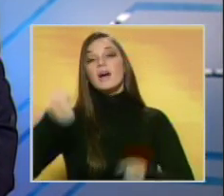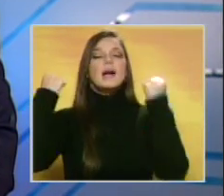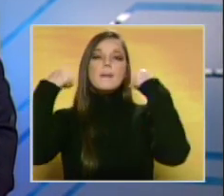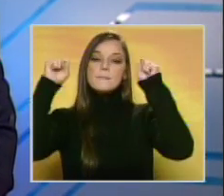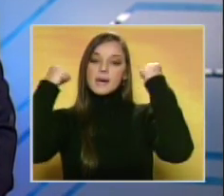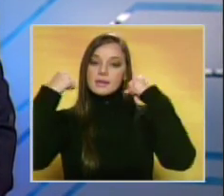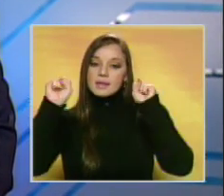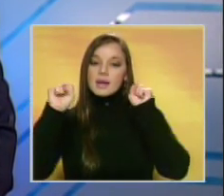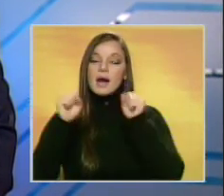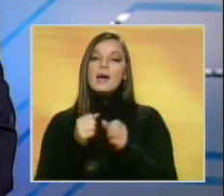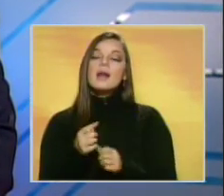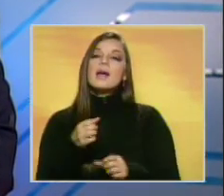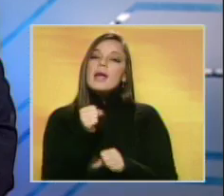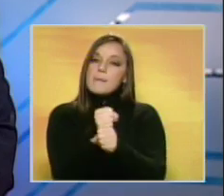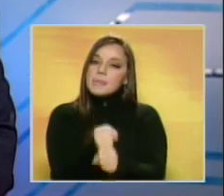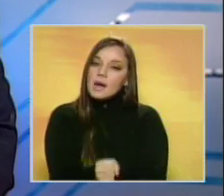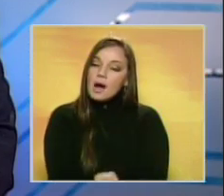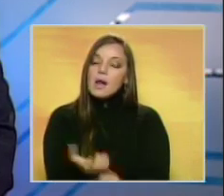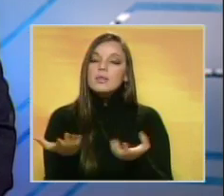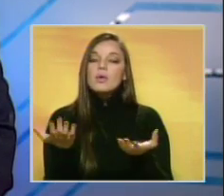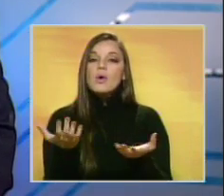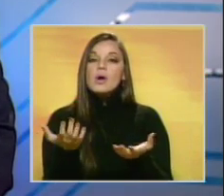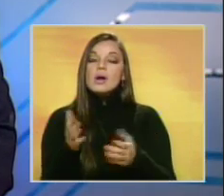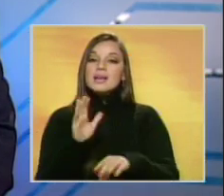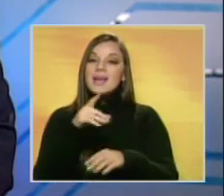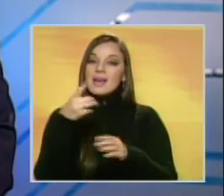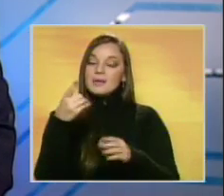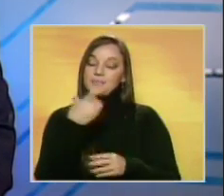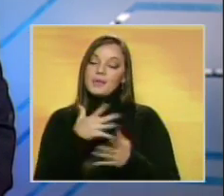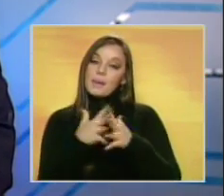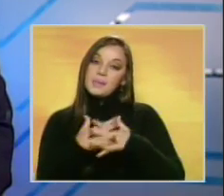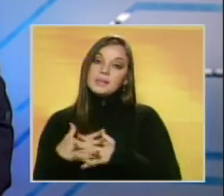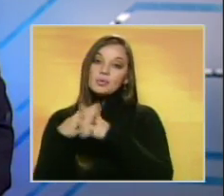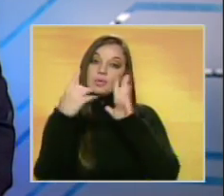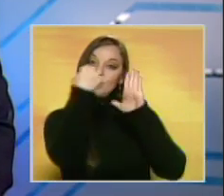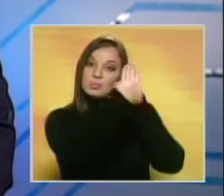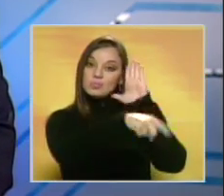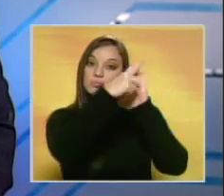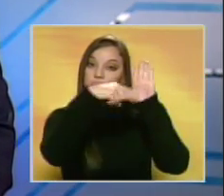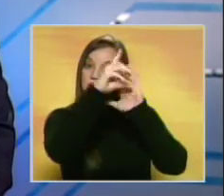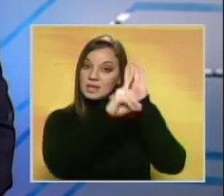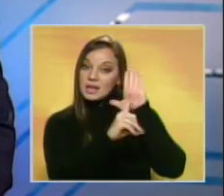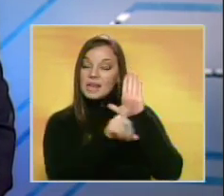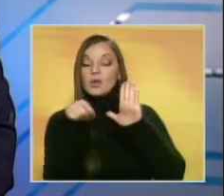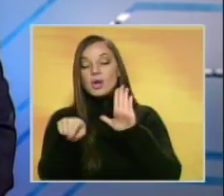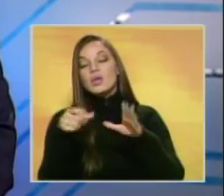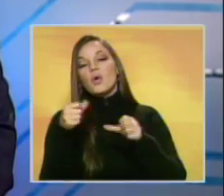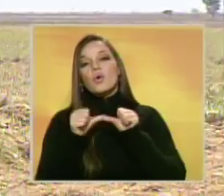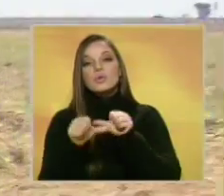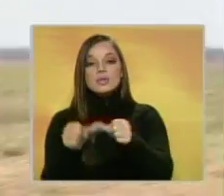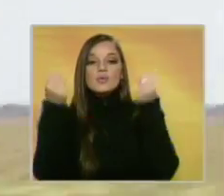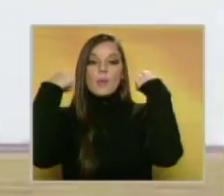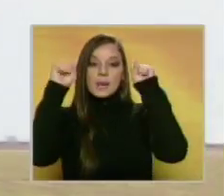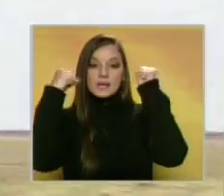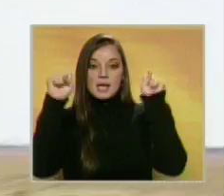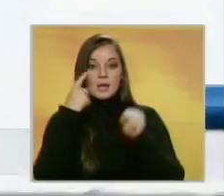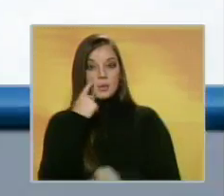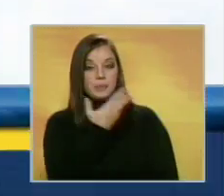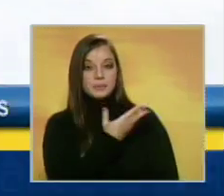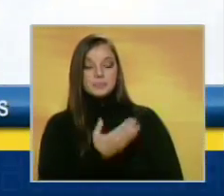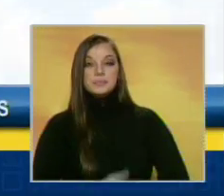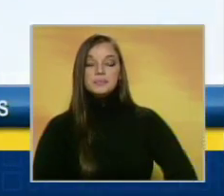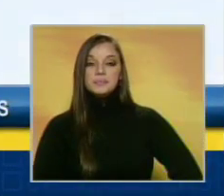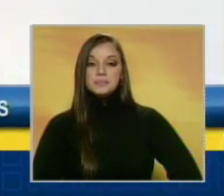sea derogado el decreto contra Venezuela. Milagros Zambrano estuvo presente en estos ejercicios y nos trae más detalles.